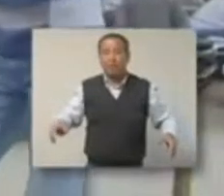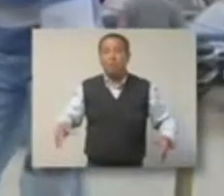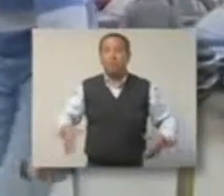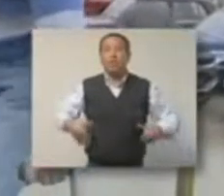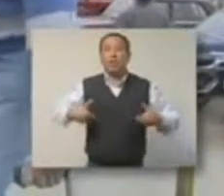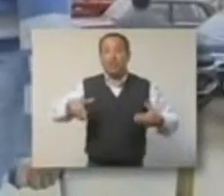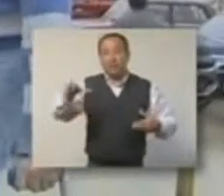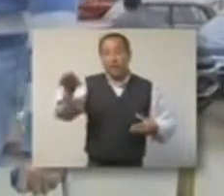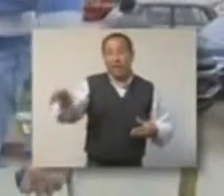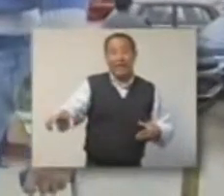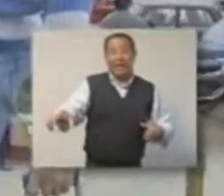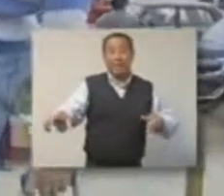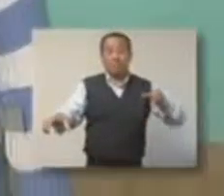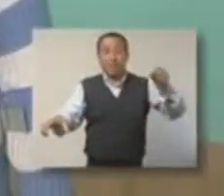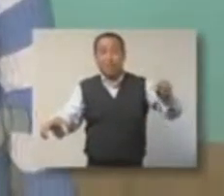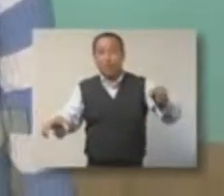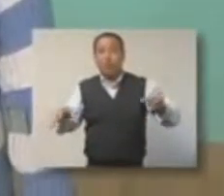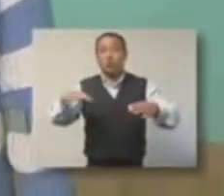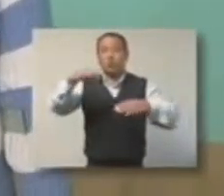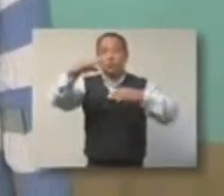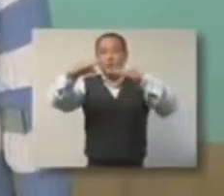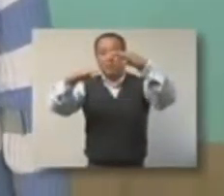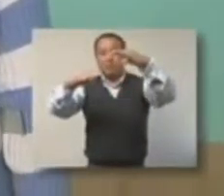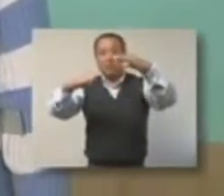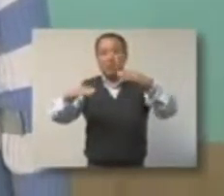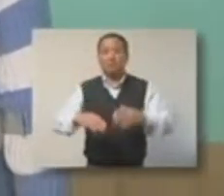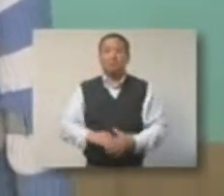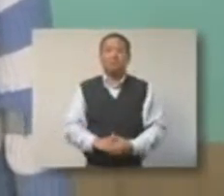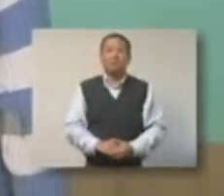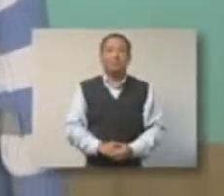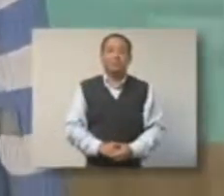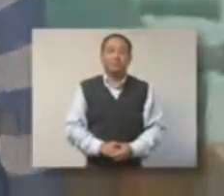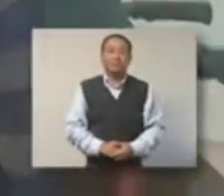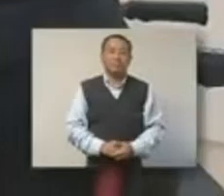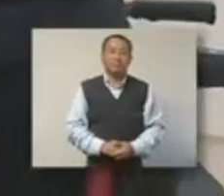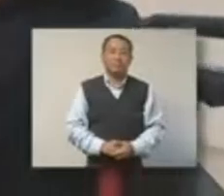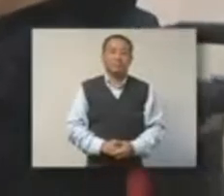podernos agarrar, poder subir sin ningún problema.